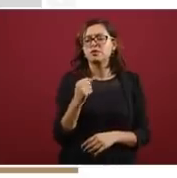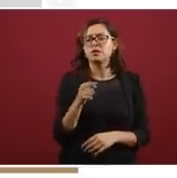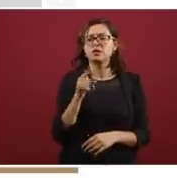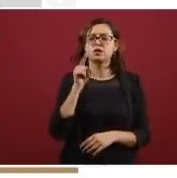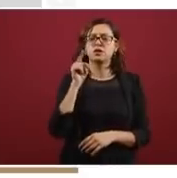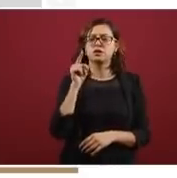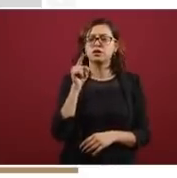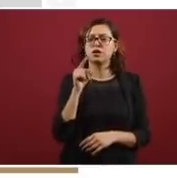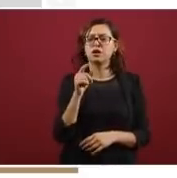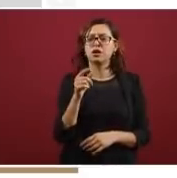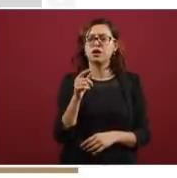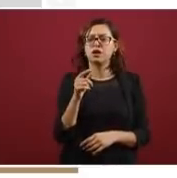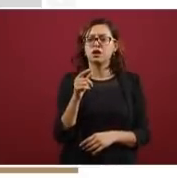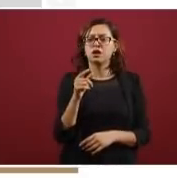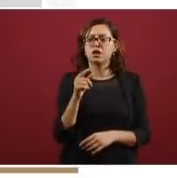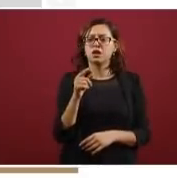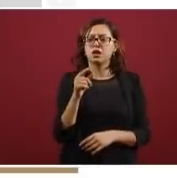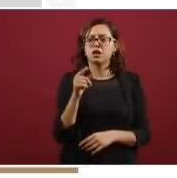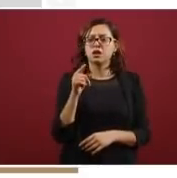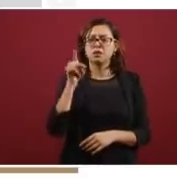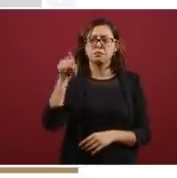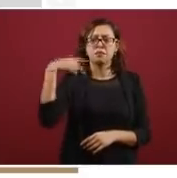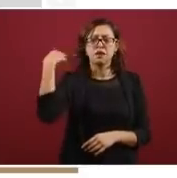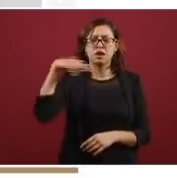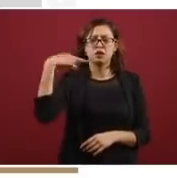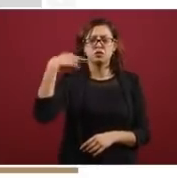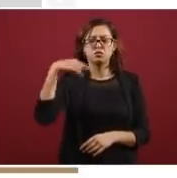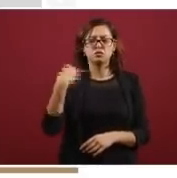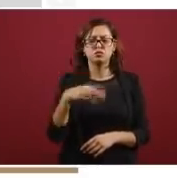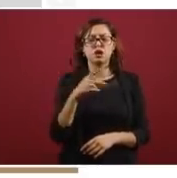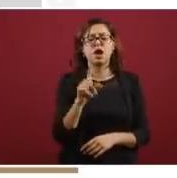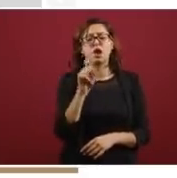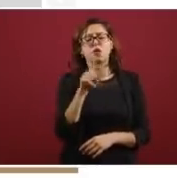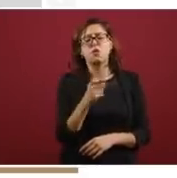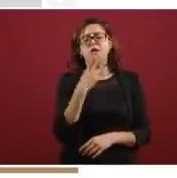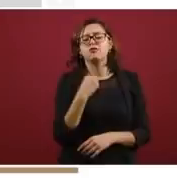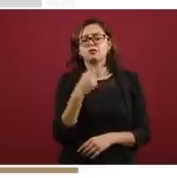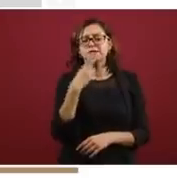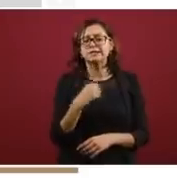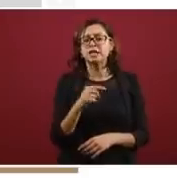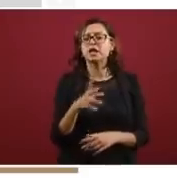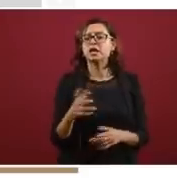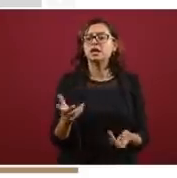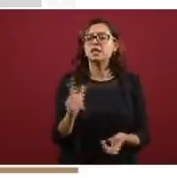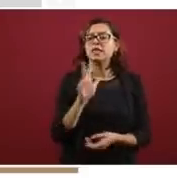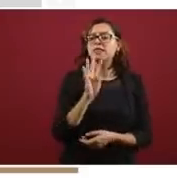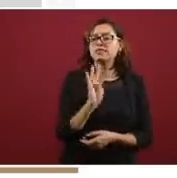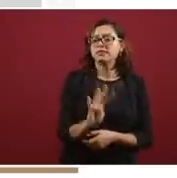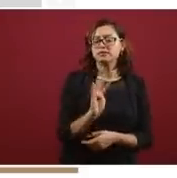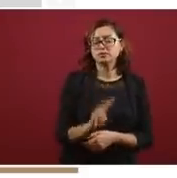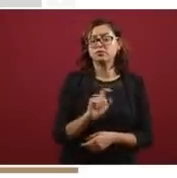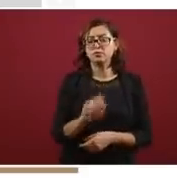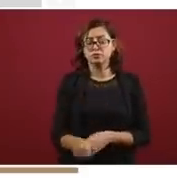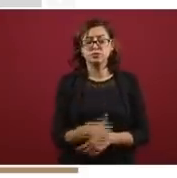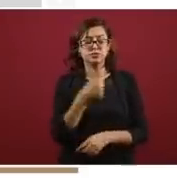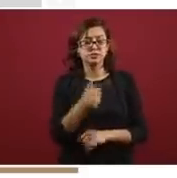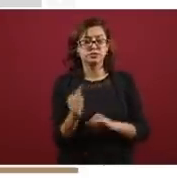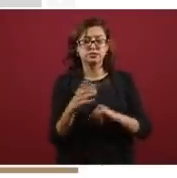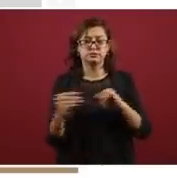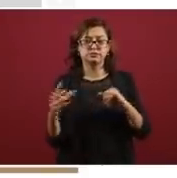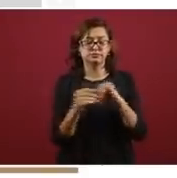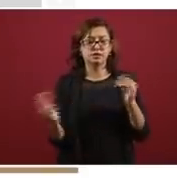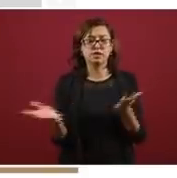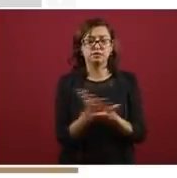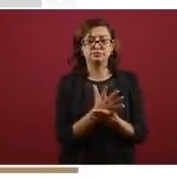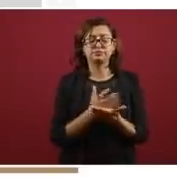en Superservicio Agua Dulce, en Agua Dulce, Veracruz, a 19 pesos con 6 centavos por litro precio al público, un margen